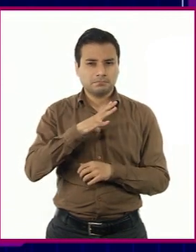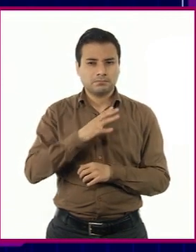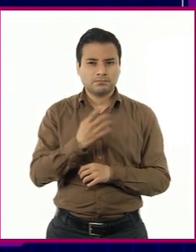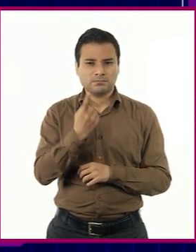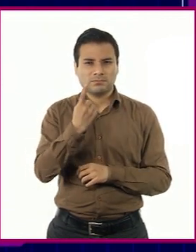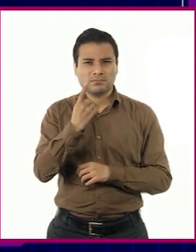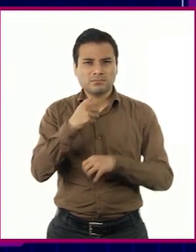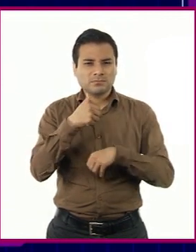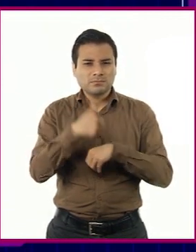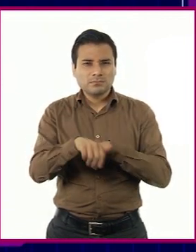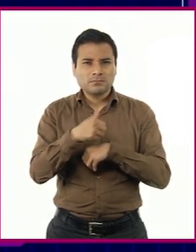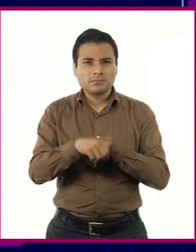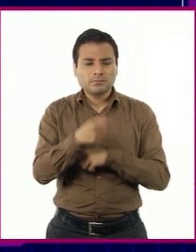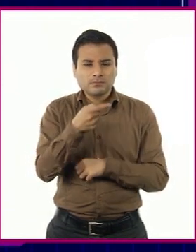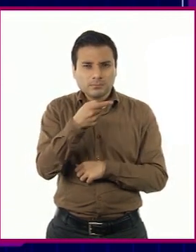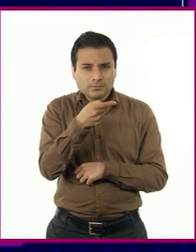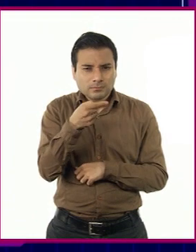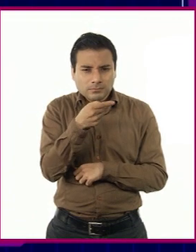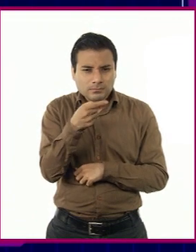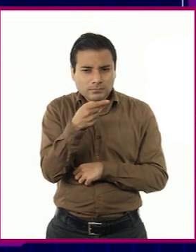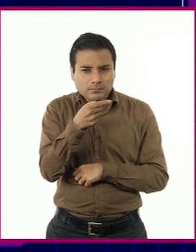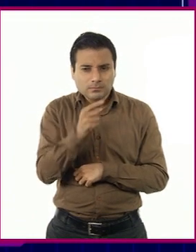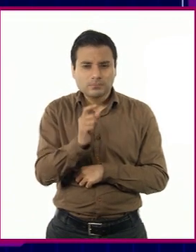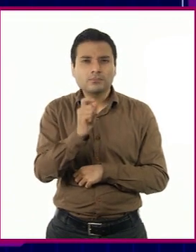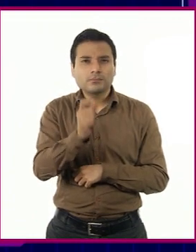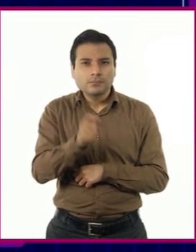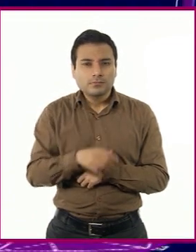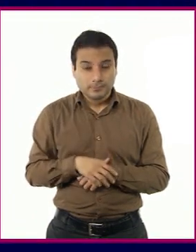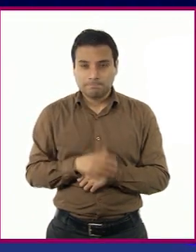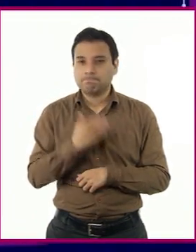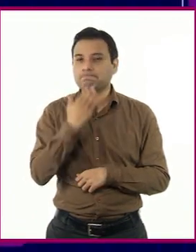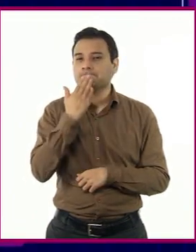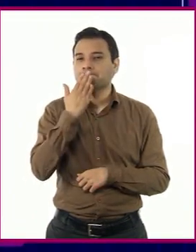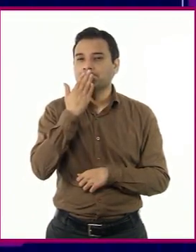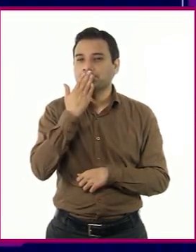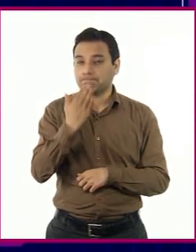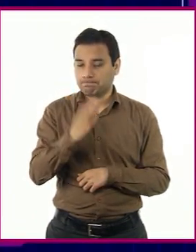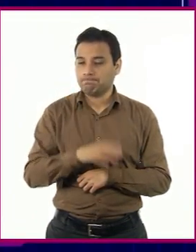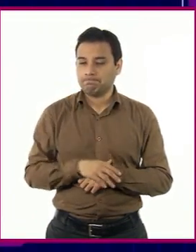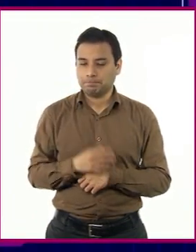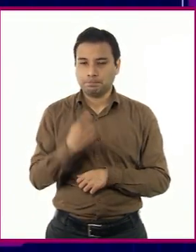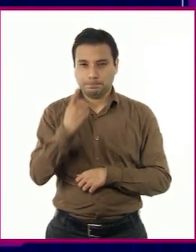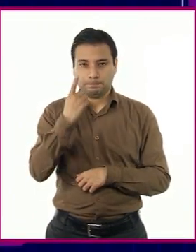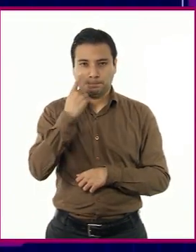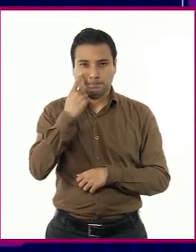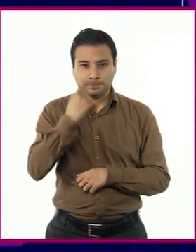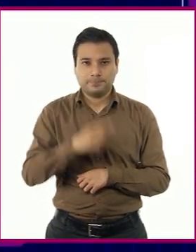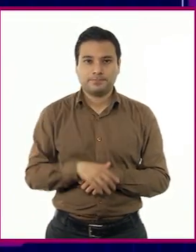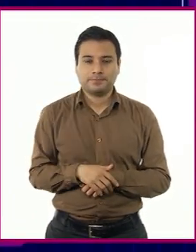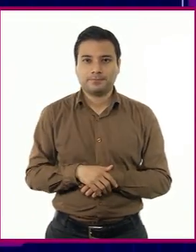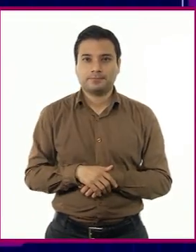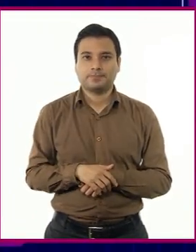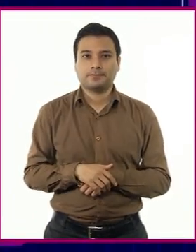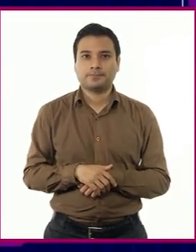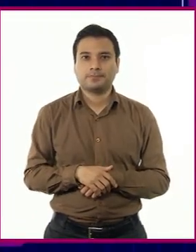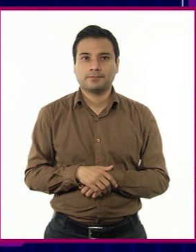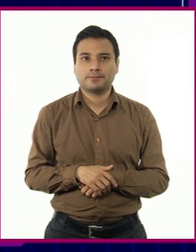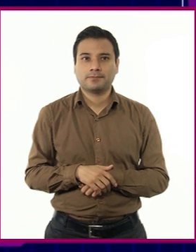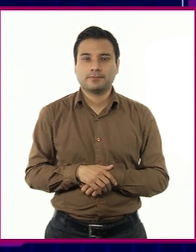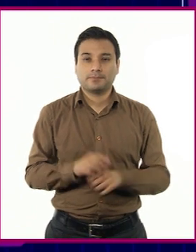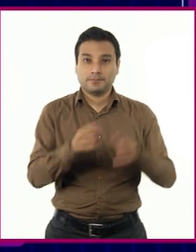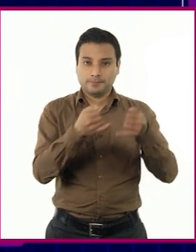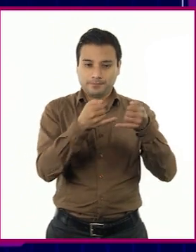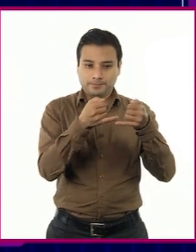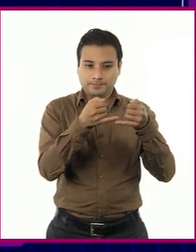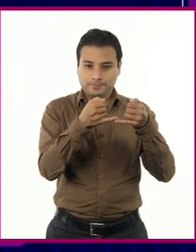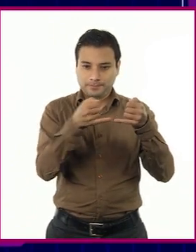¿Qué significa eso? Buena observación, Enrique. Imaginen que se colocan los datos en una